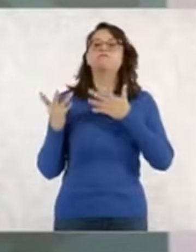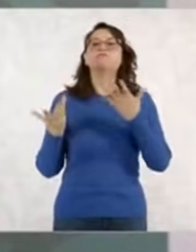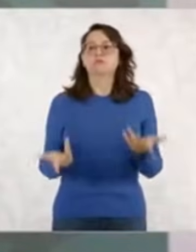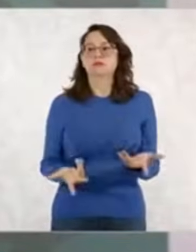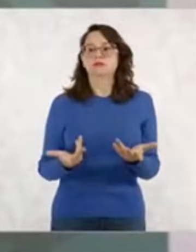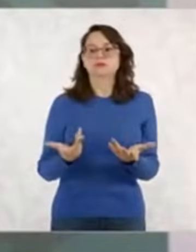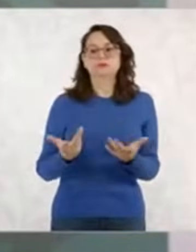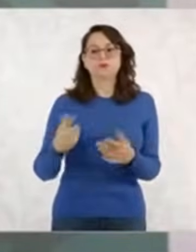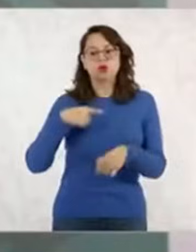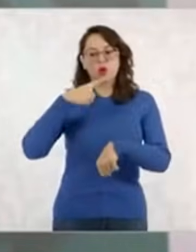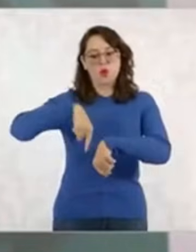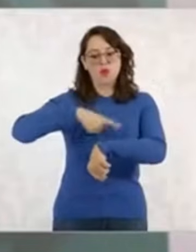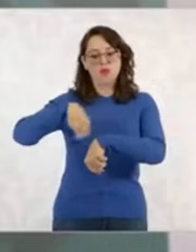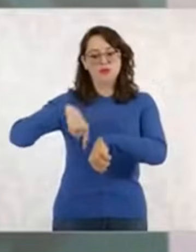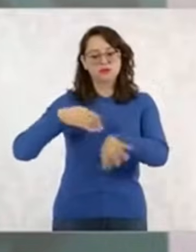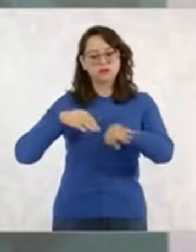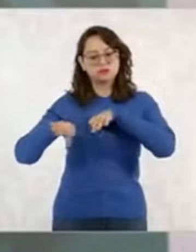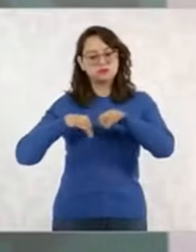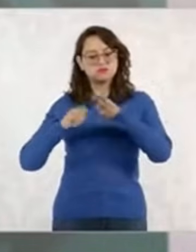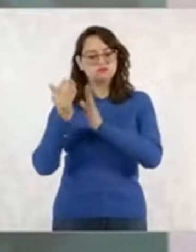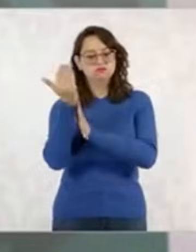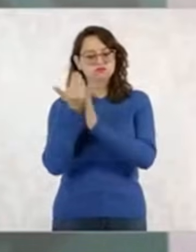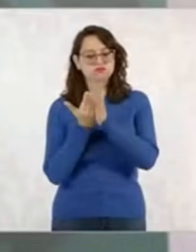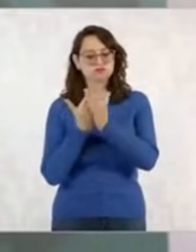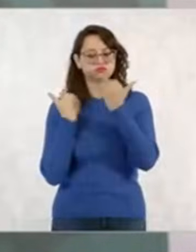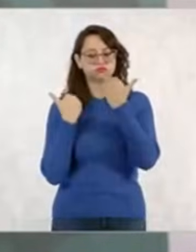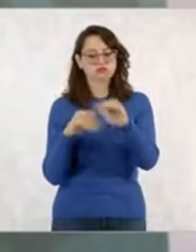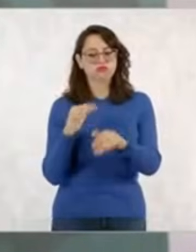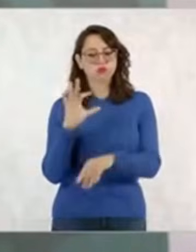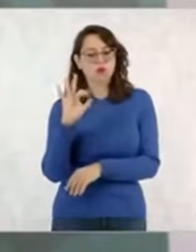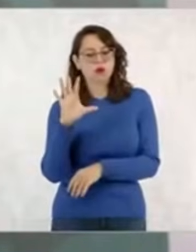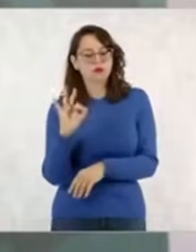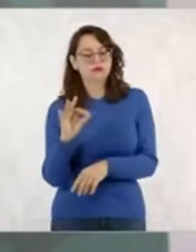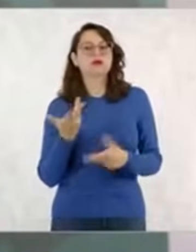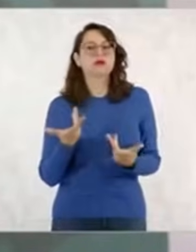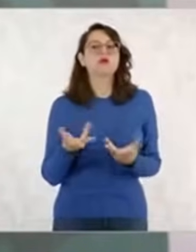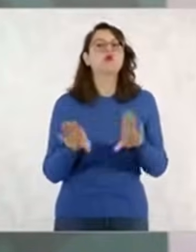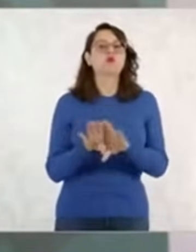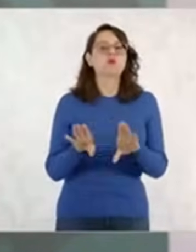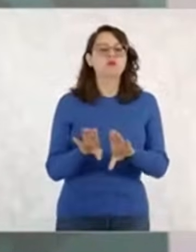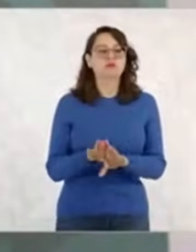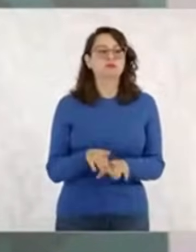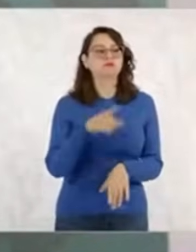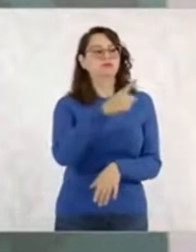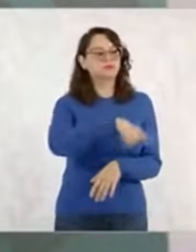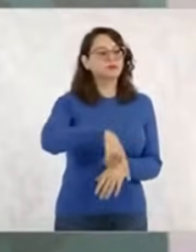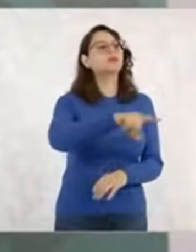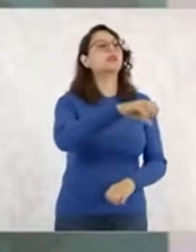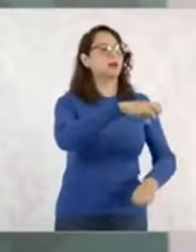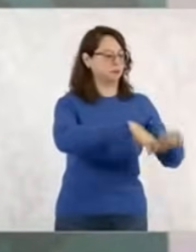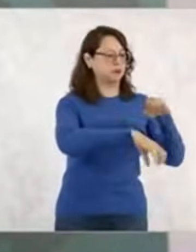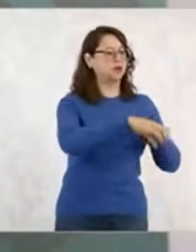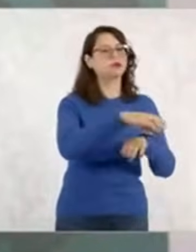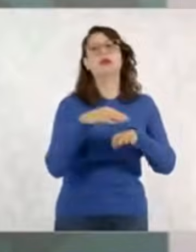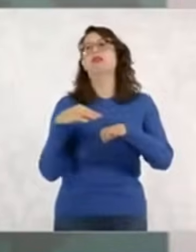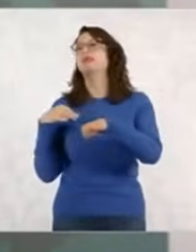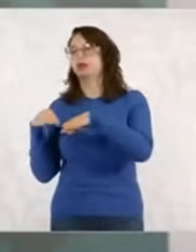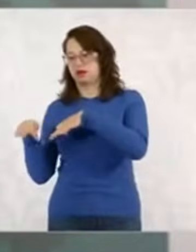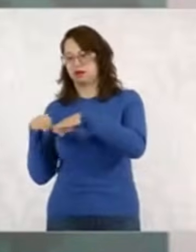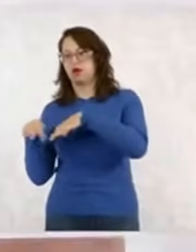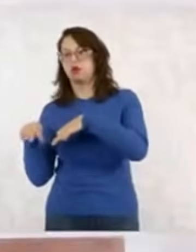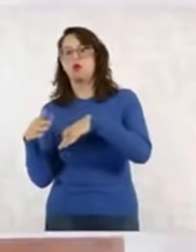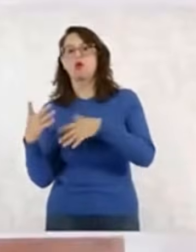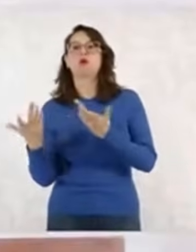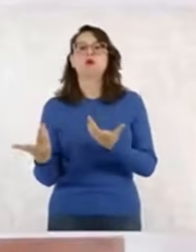consecuencia pudiéramos avanzar en el diálogo entre empleadoras y empleadores, trabajadoras y trabajadores y sus